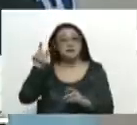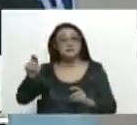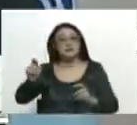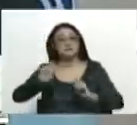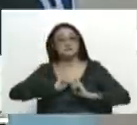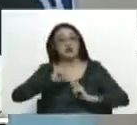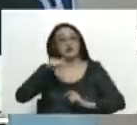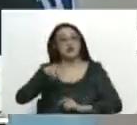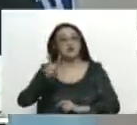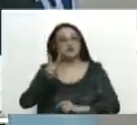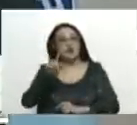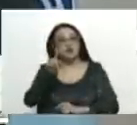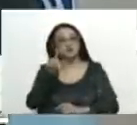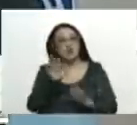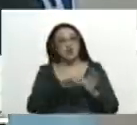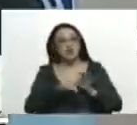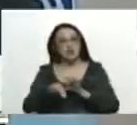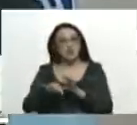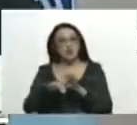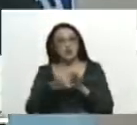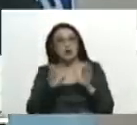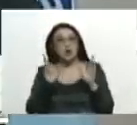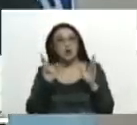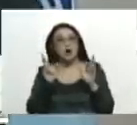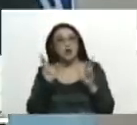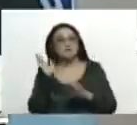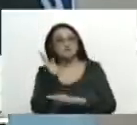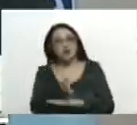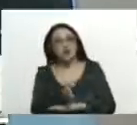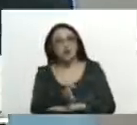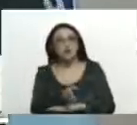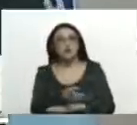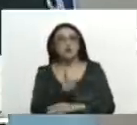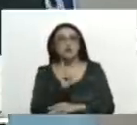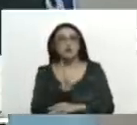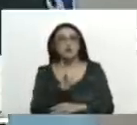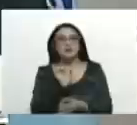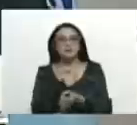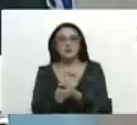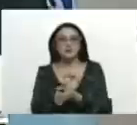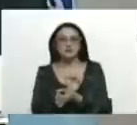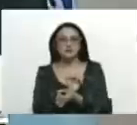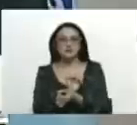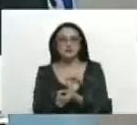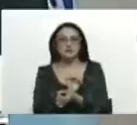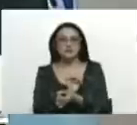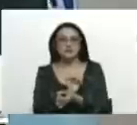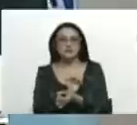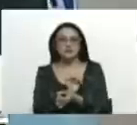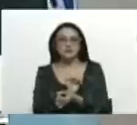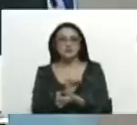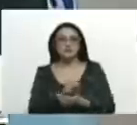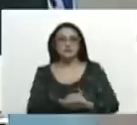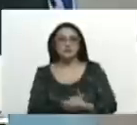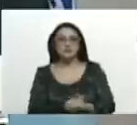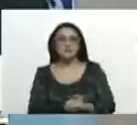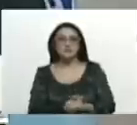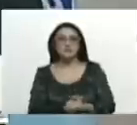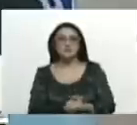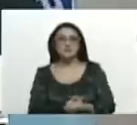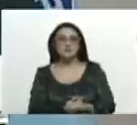delincuentes para que sean implacablemente como debe ser procesado ante la justicia venezolana